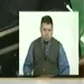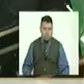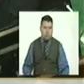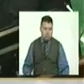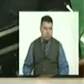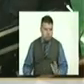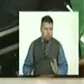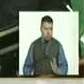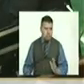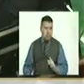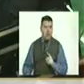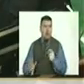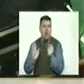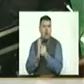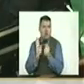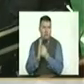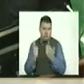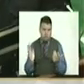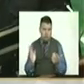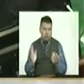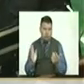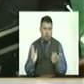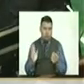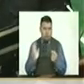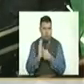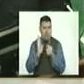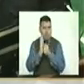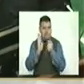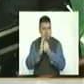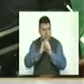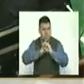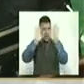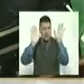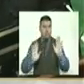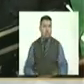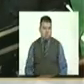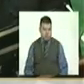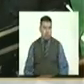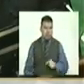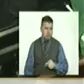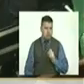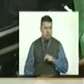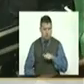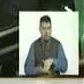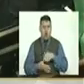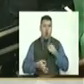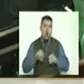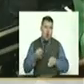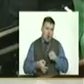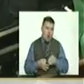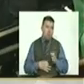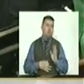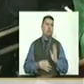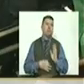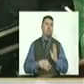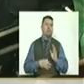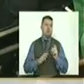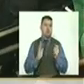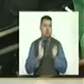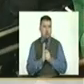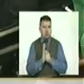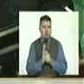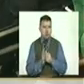se dejara esa previsión, da un marco de claridad desde el punto de vista jurídico, desde el punto de